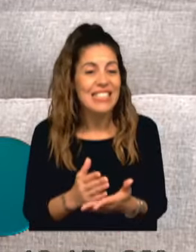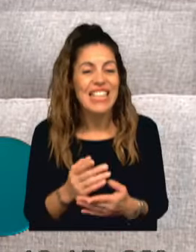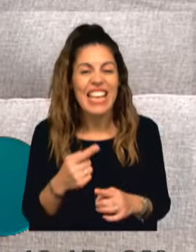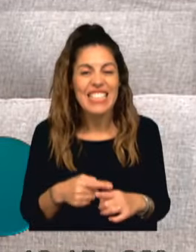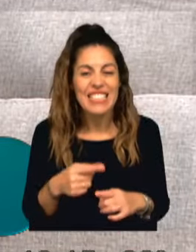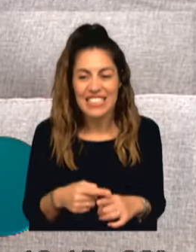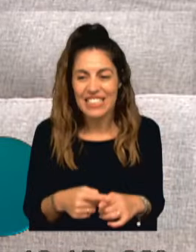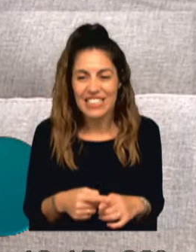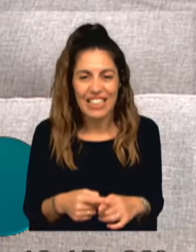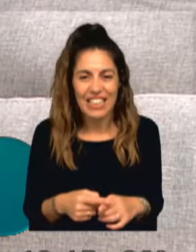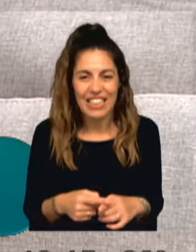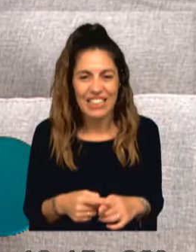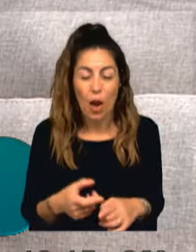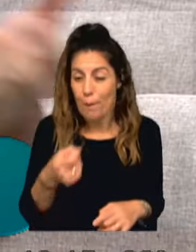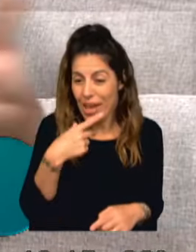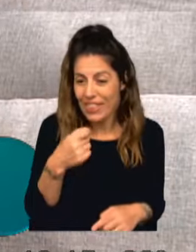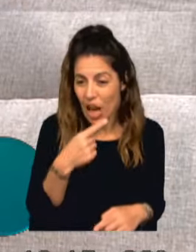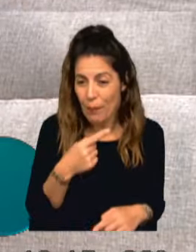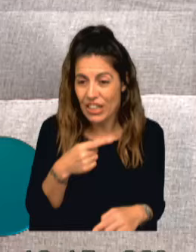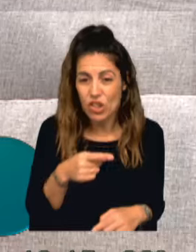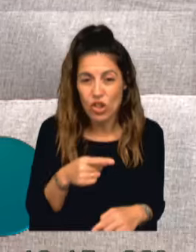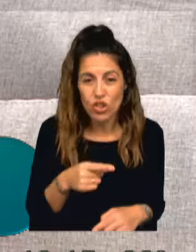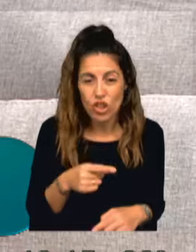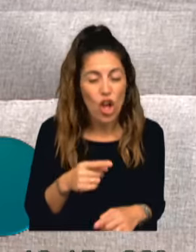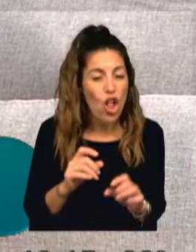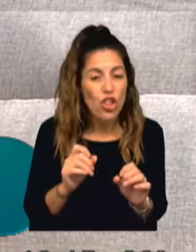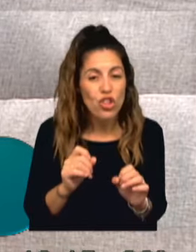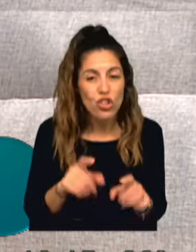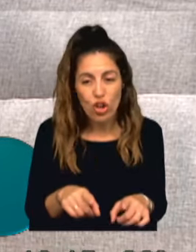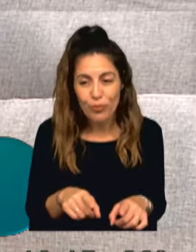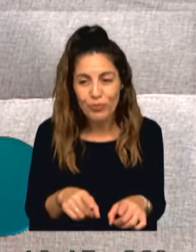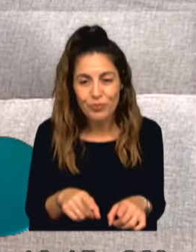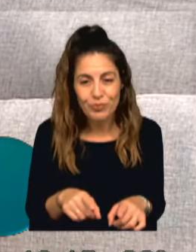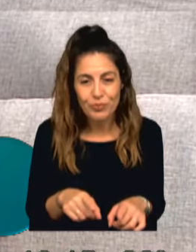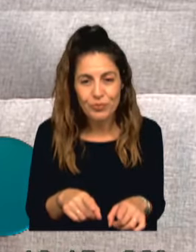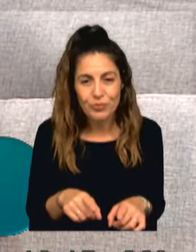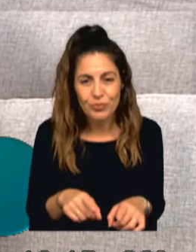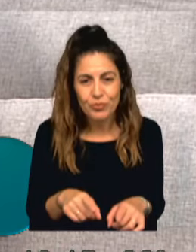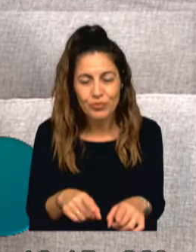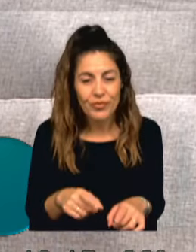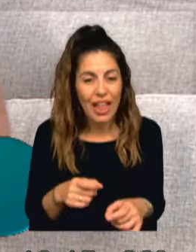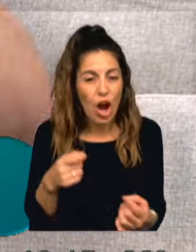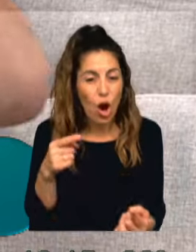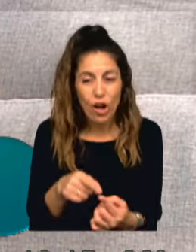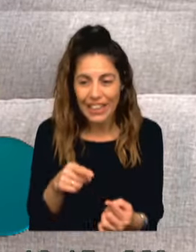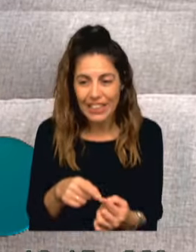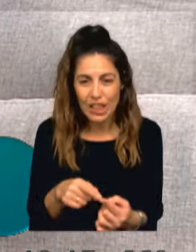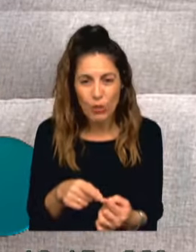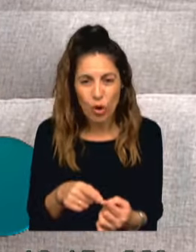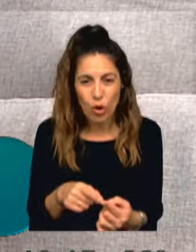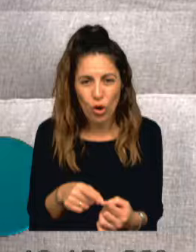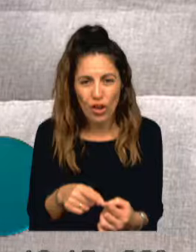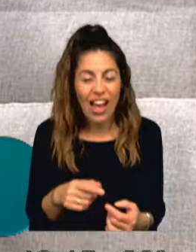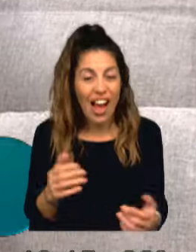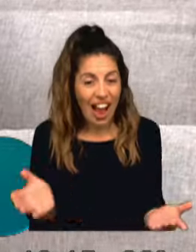eh ciertos fármacos que están destinados no no no no son no están destinados en realidad a a